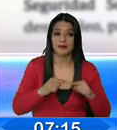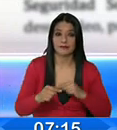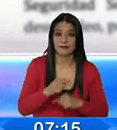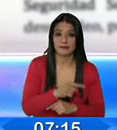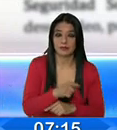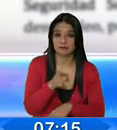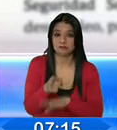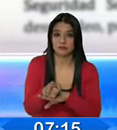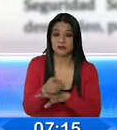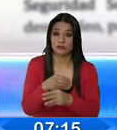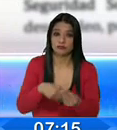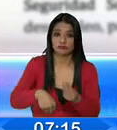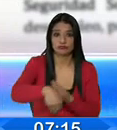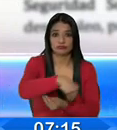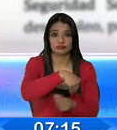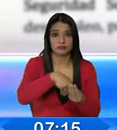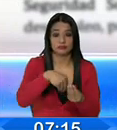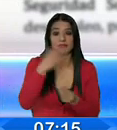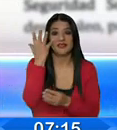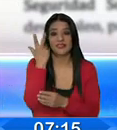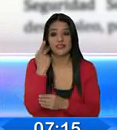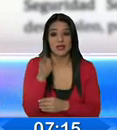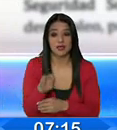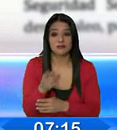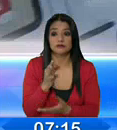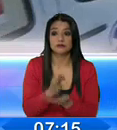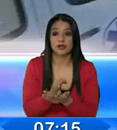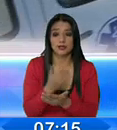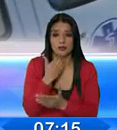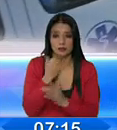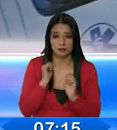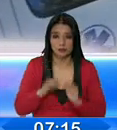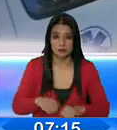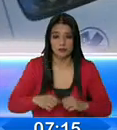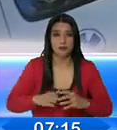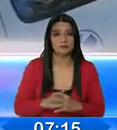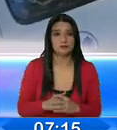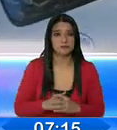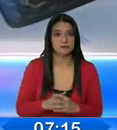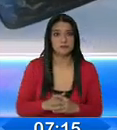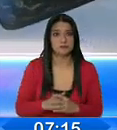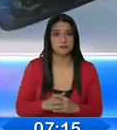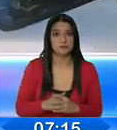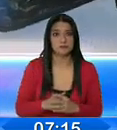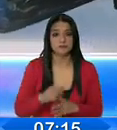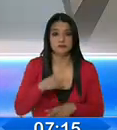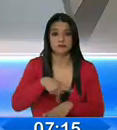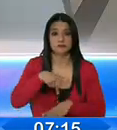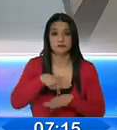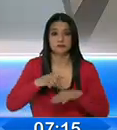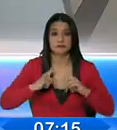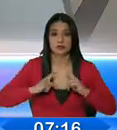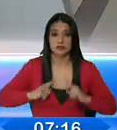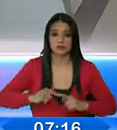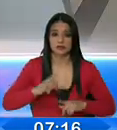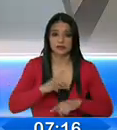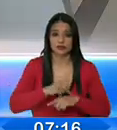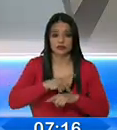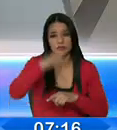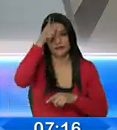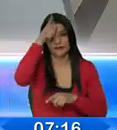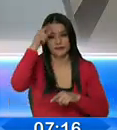o compensarse por los días de inasistencia. Para los profesionales de la salud, se establece que quienes